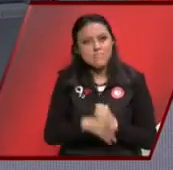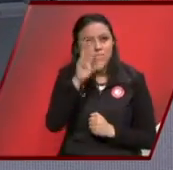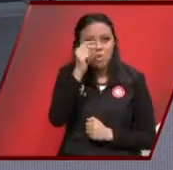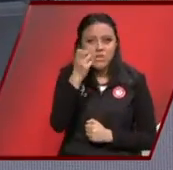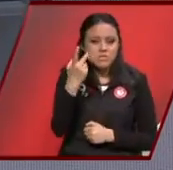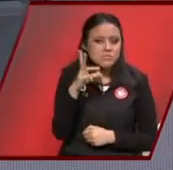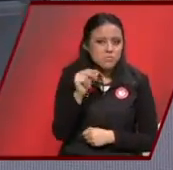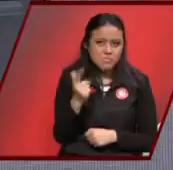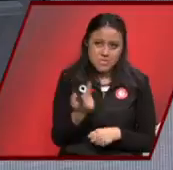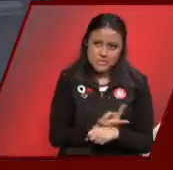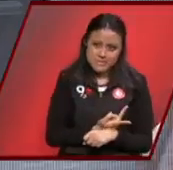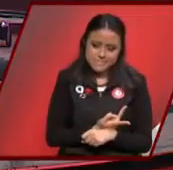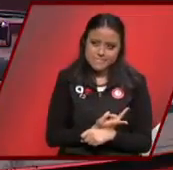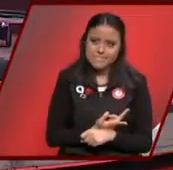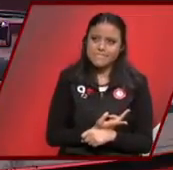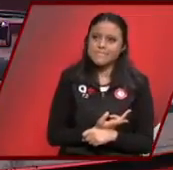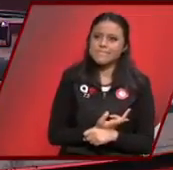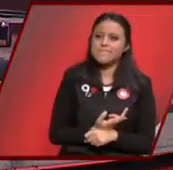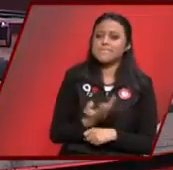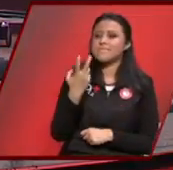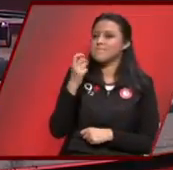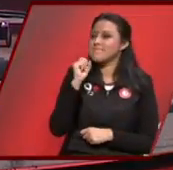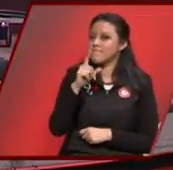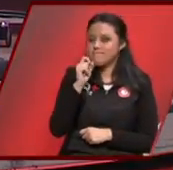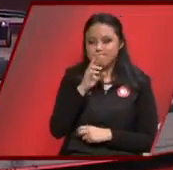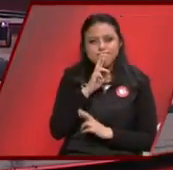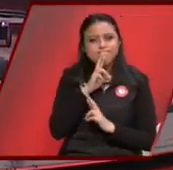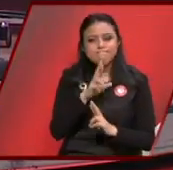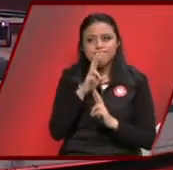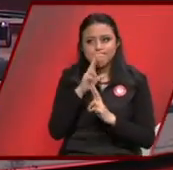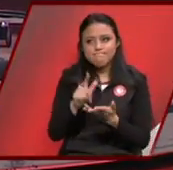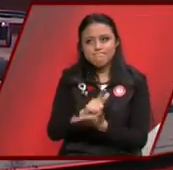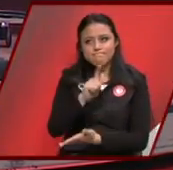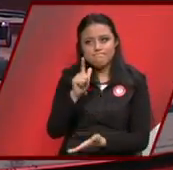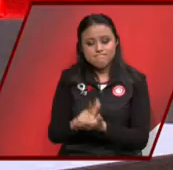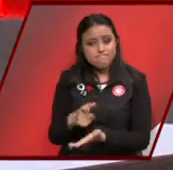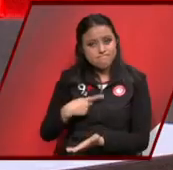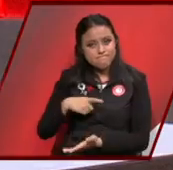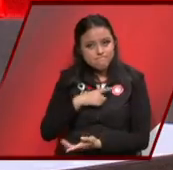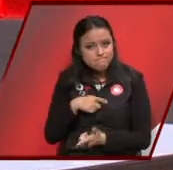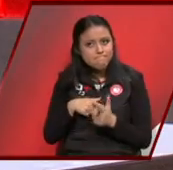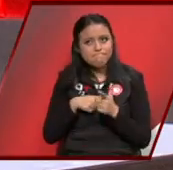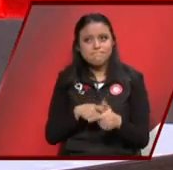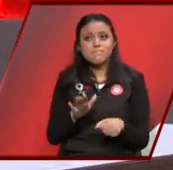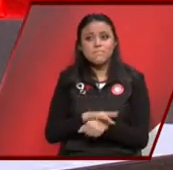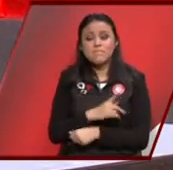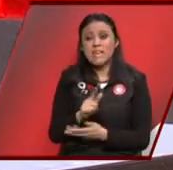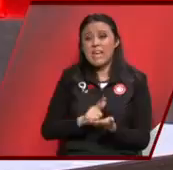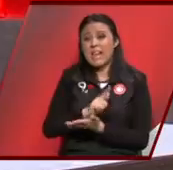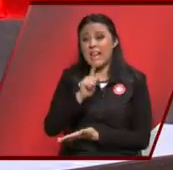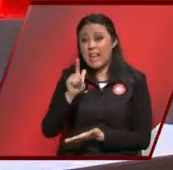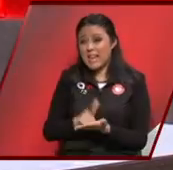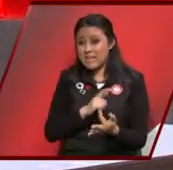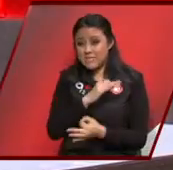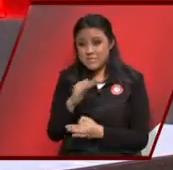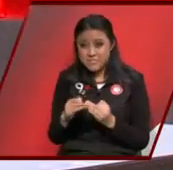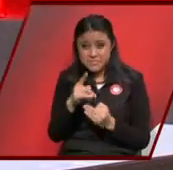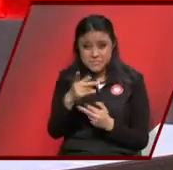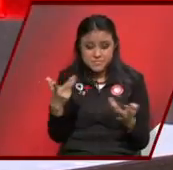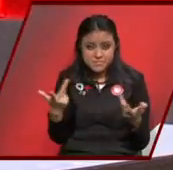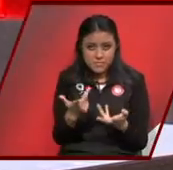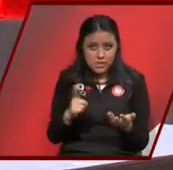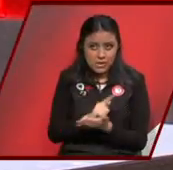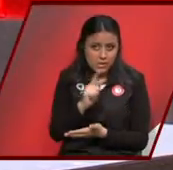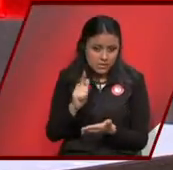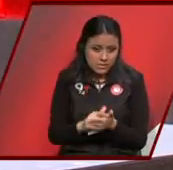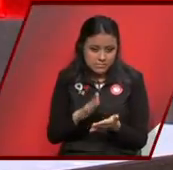vemos esas cosas. Todo lo que tú acabas de mencionar tiene la misma respuesta, la ley en la mano. Porque las leyes están creadas, todo lo que tú acabas de decir